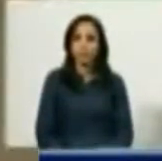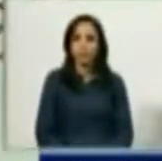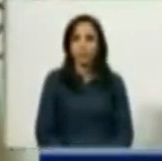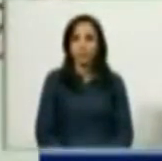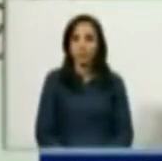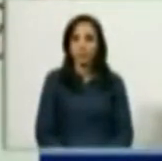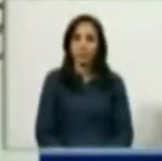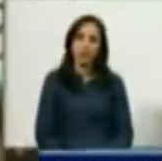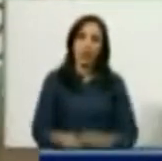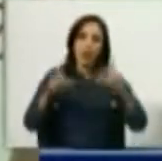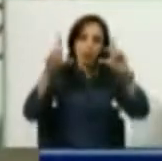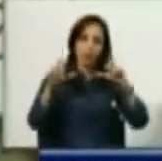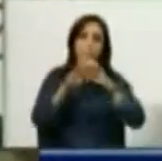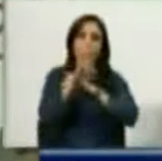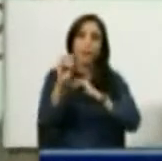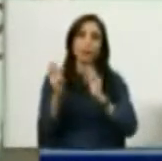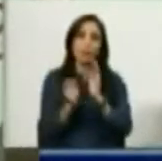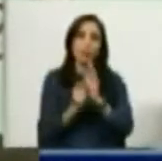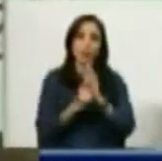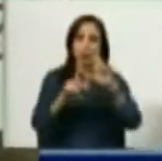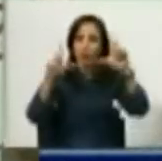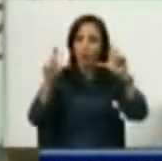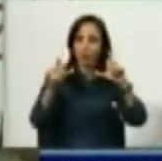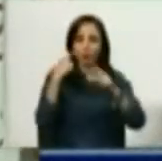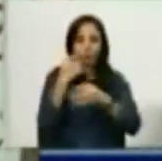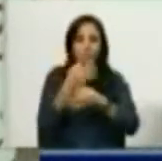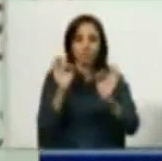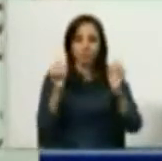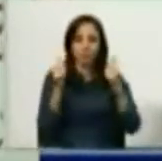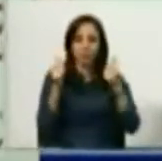a la foto a la foto 20 puntos